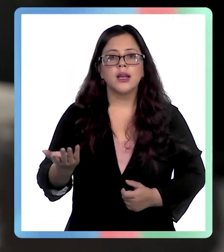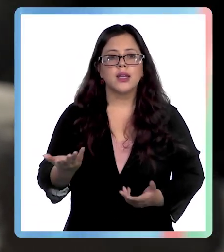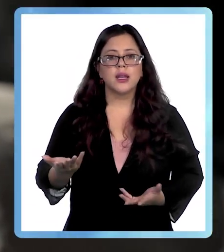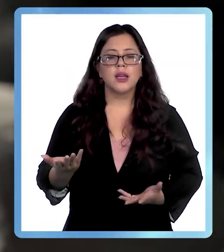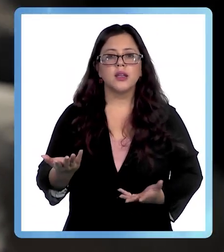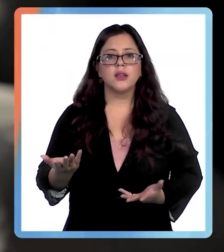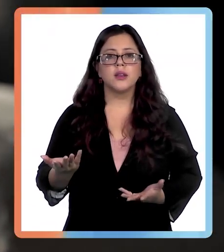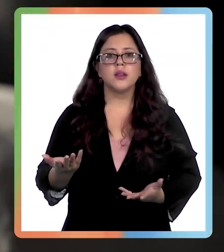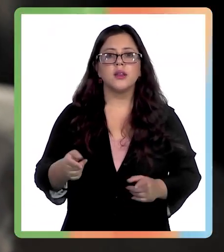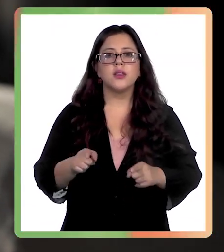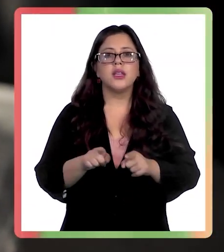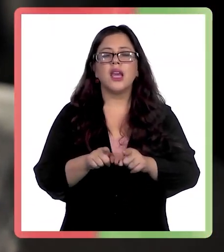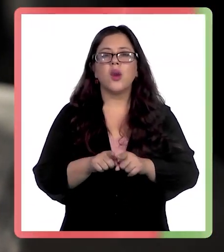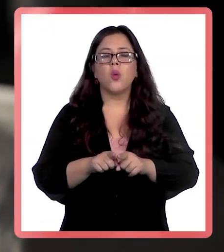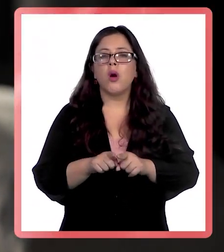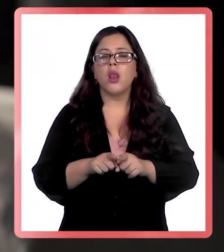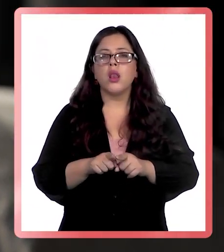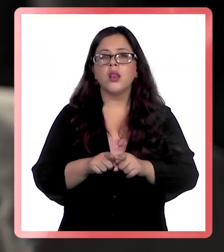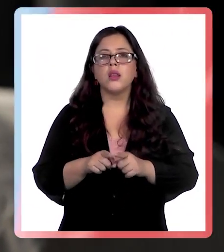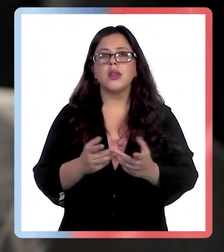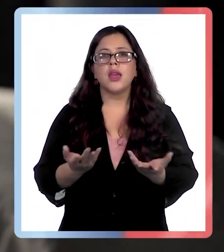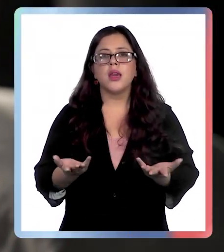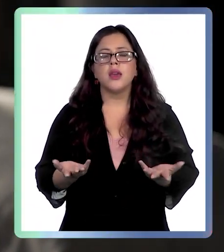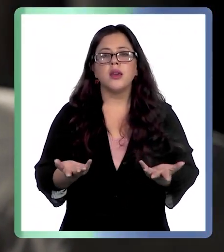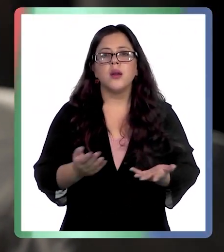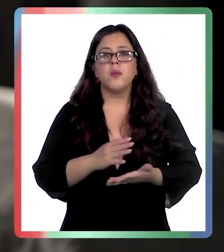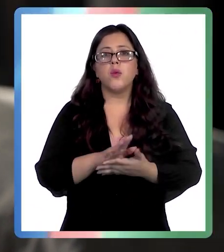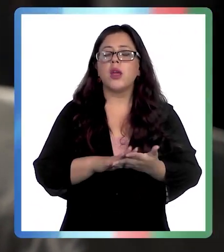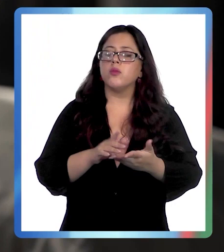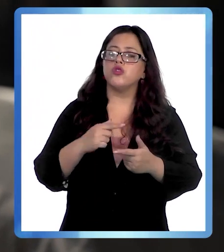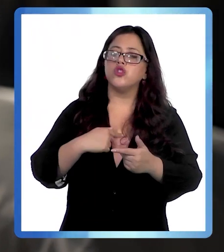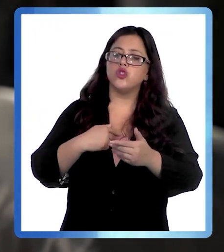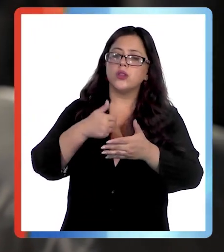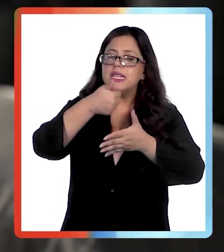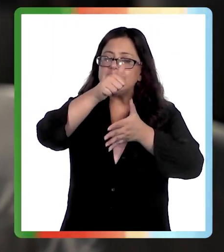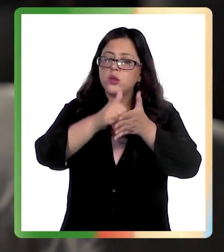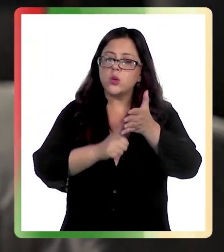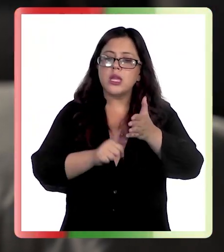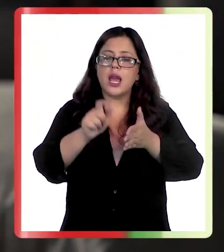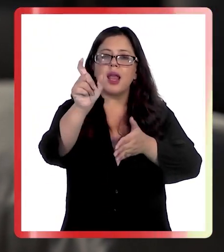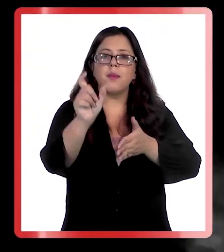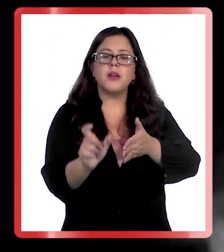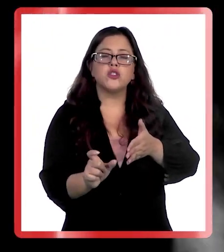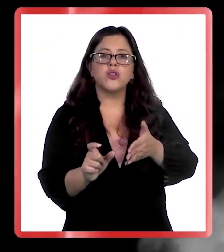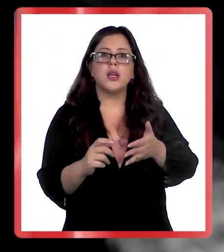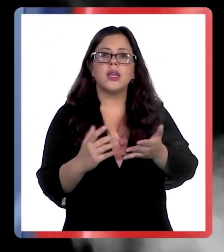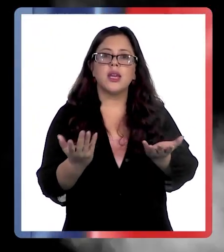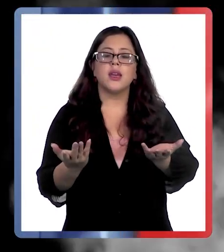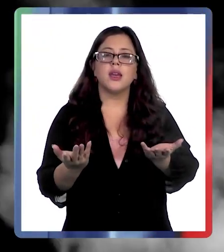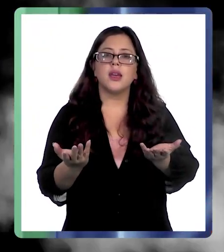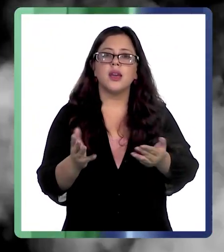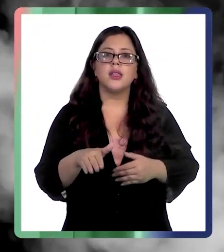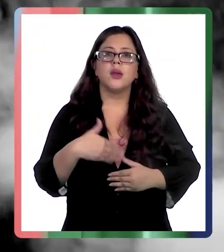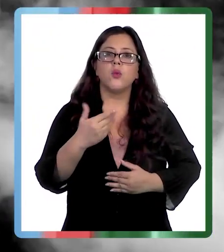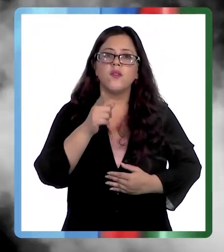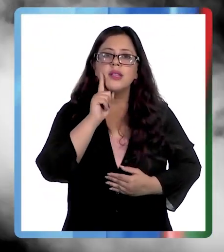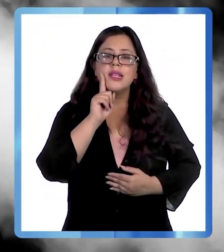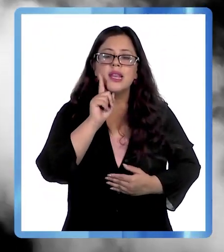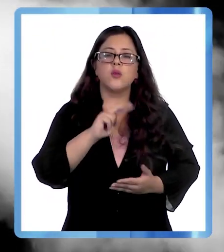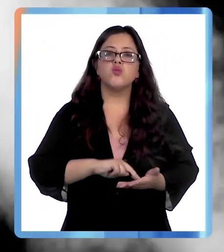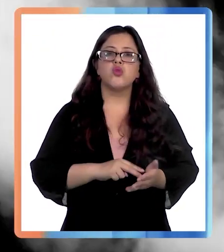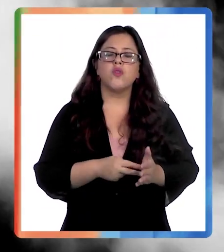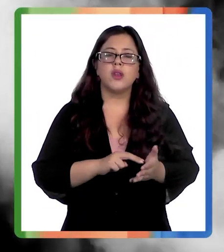así decirlo inmunodeprimido básicamente si yo le hago una cirugía a ese paciente es un paciente que va a tener